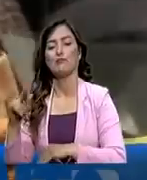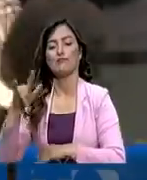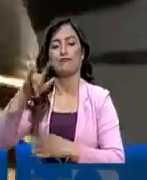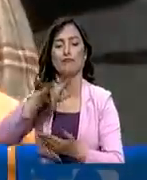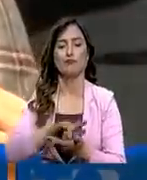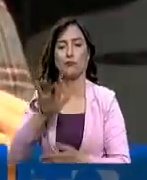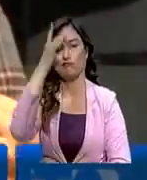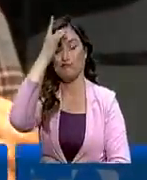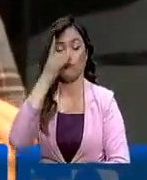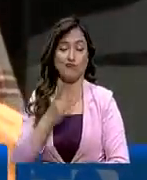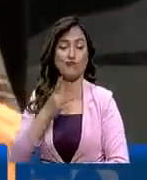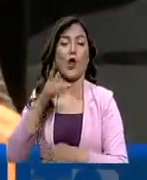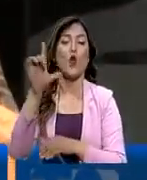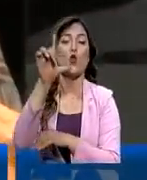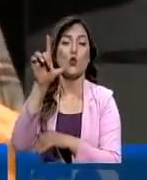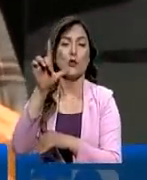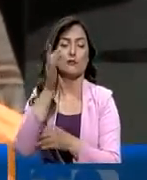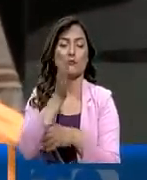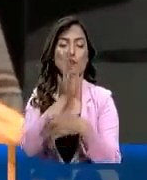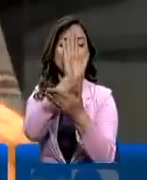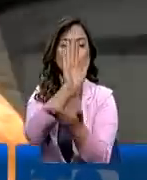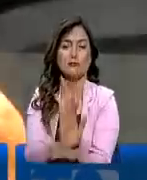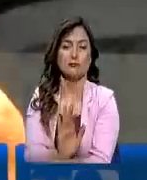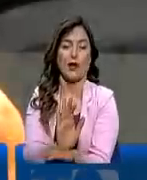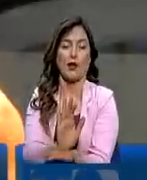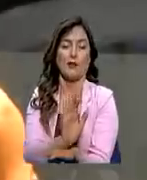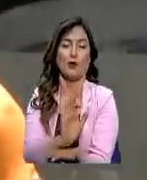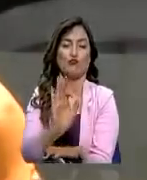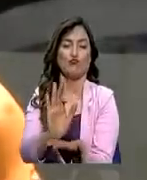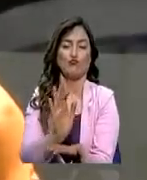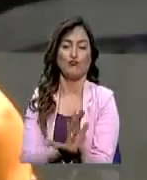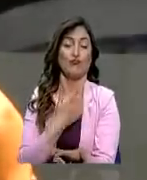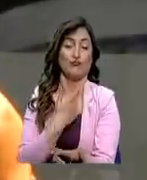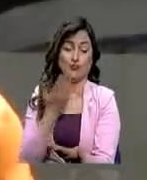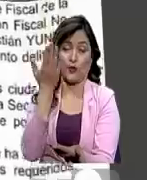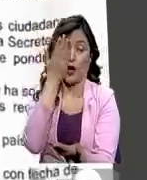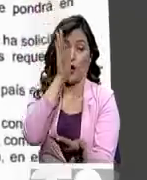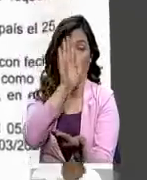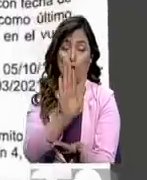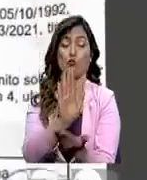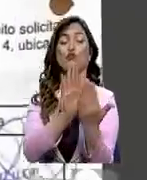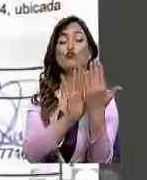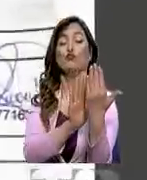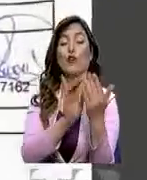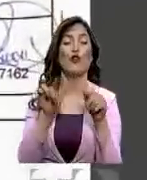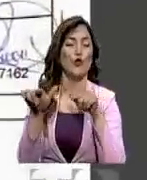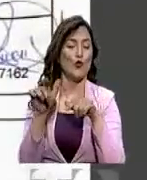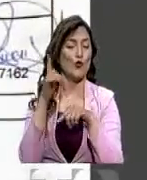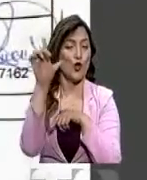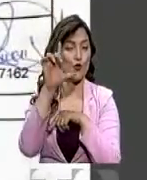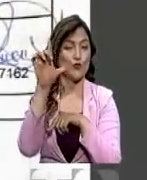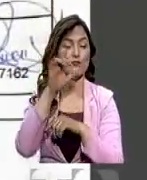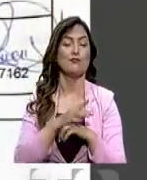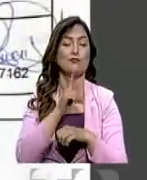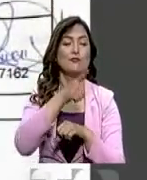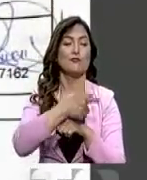de Sebastián. Tiene hasta el día lunes para presentarse y lo vamos a hacer así. Sebastián se presentará el día lunes. Para quien sí se dictó prisión preventiva